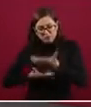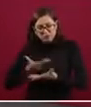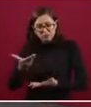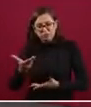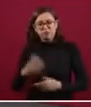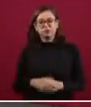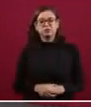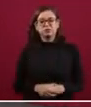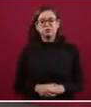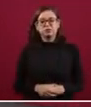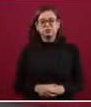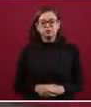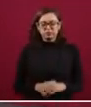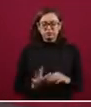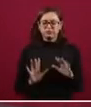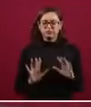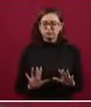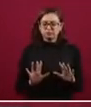Pero eso